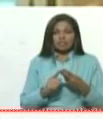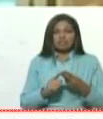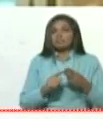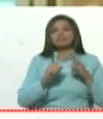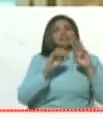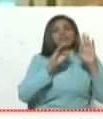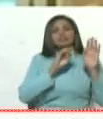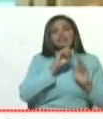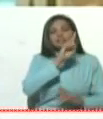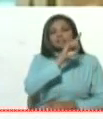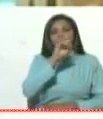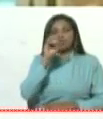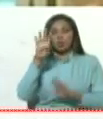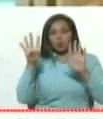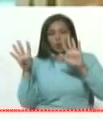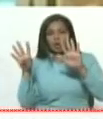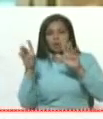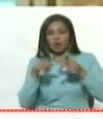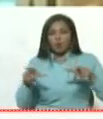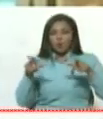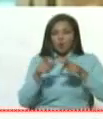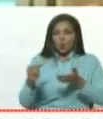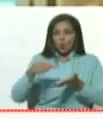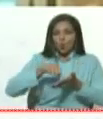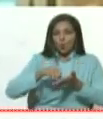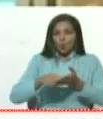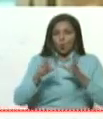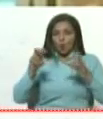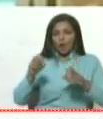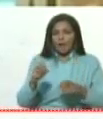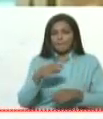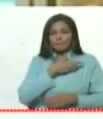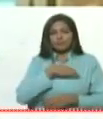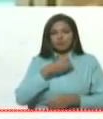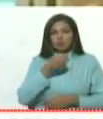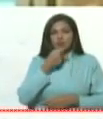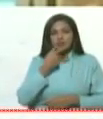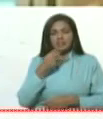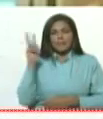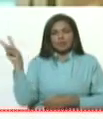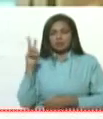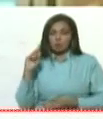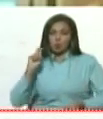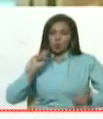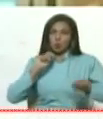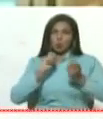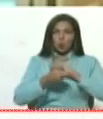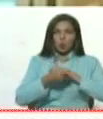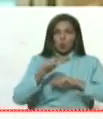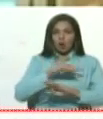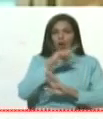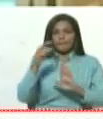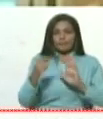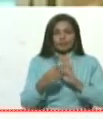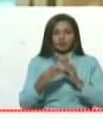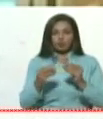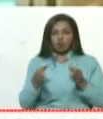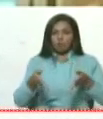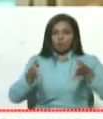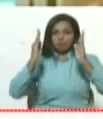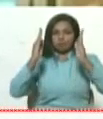partir de hoy son parte de la misión Venezuela Bella en una transformación total de la